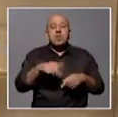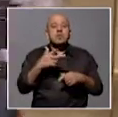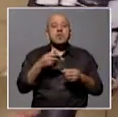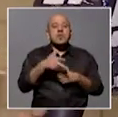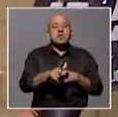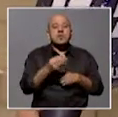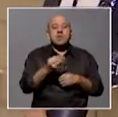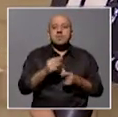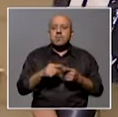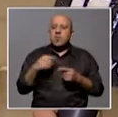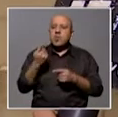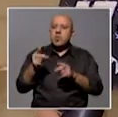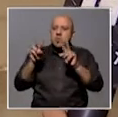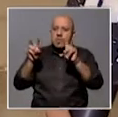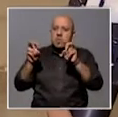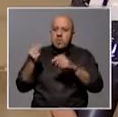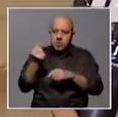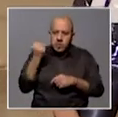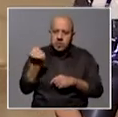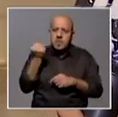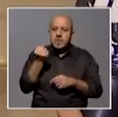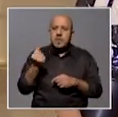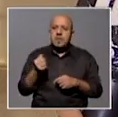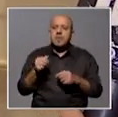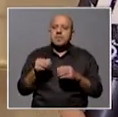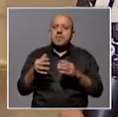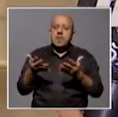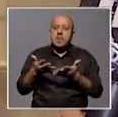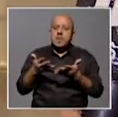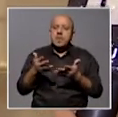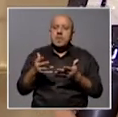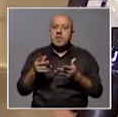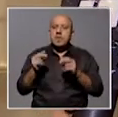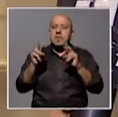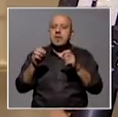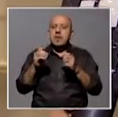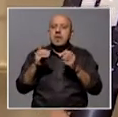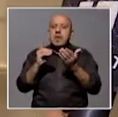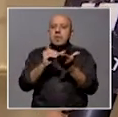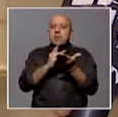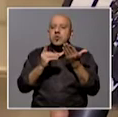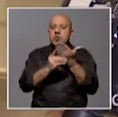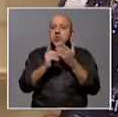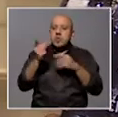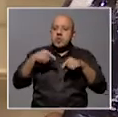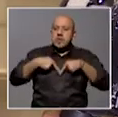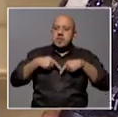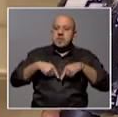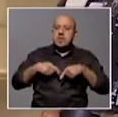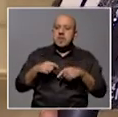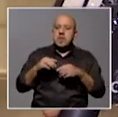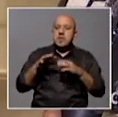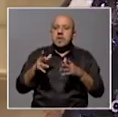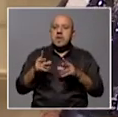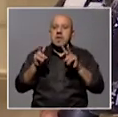pueda dar. Bien, otro de los temas importantes que nos ha llegado obviamente a los uruguayos en estos días es el preproyecto que se envió desde la Intendencia acá a la Junta de